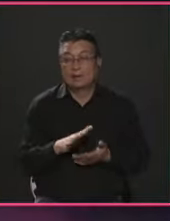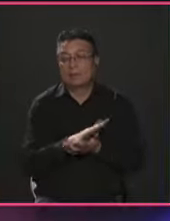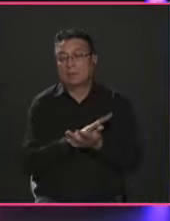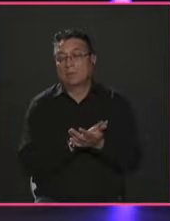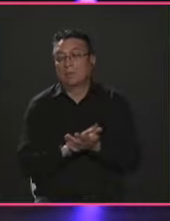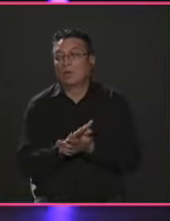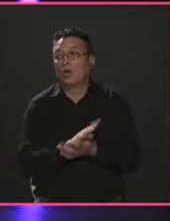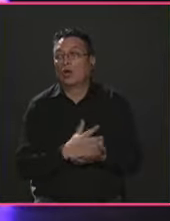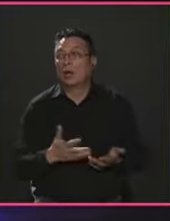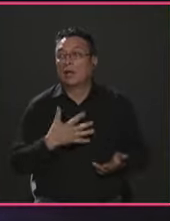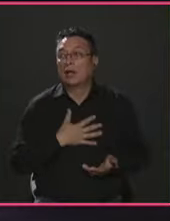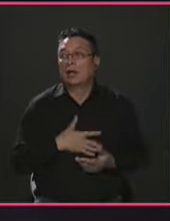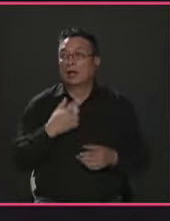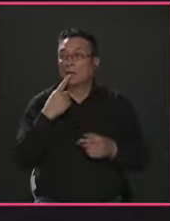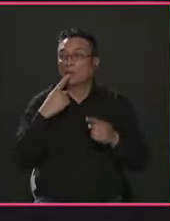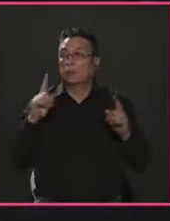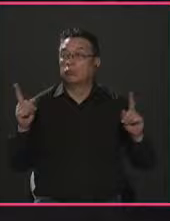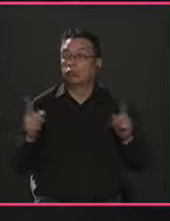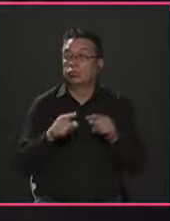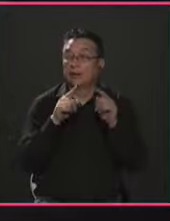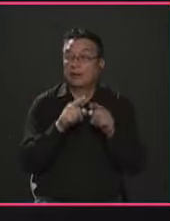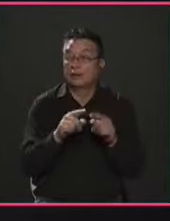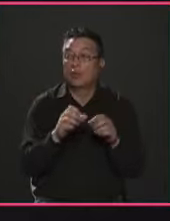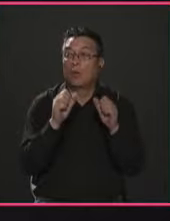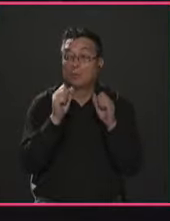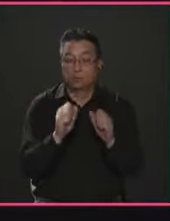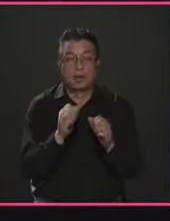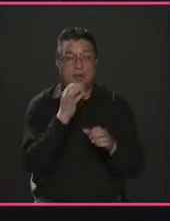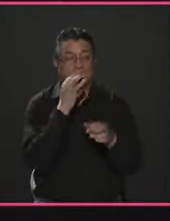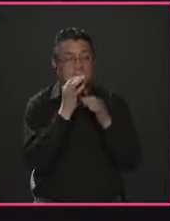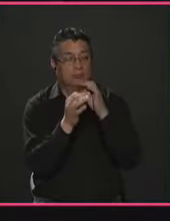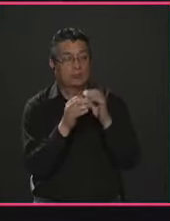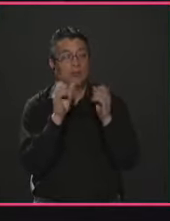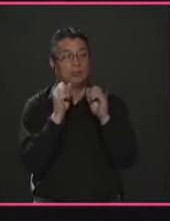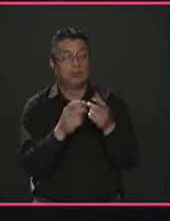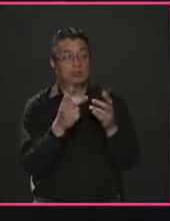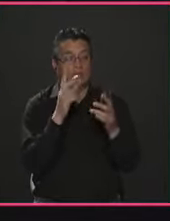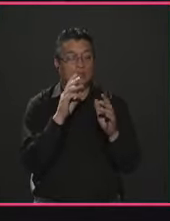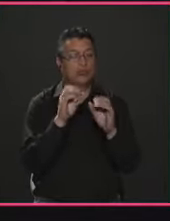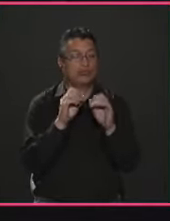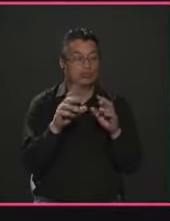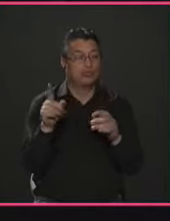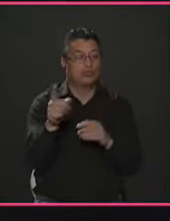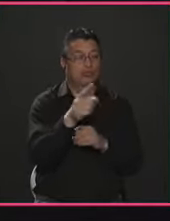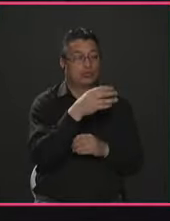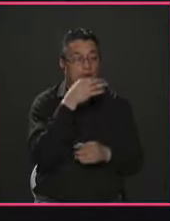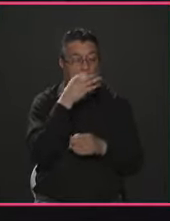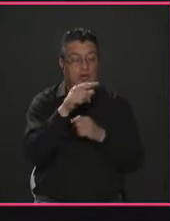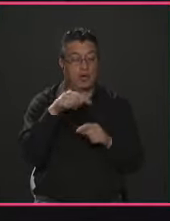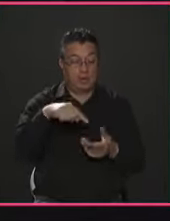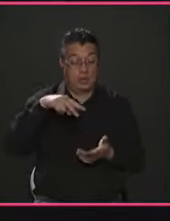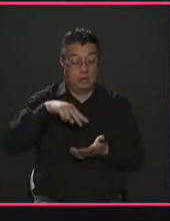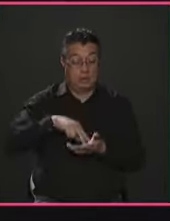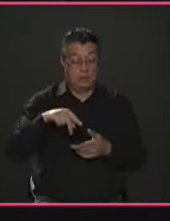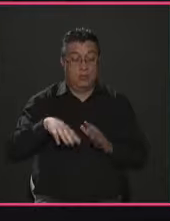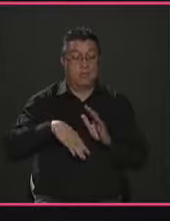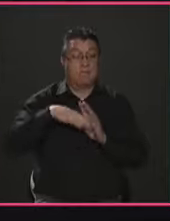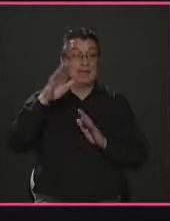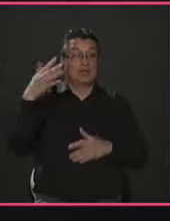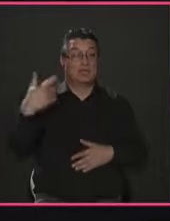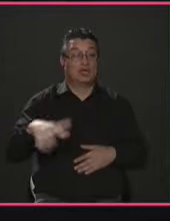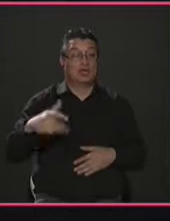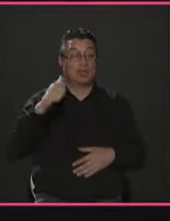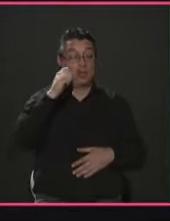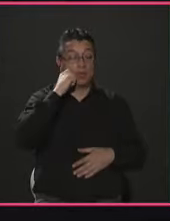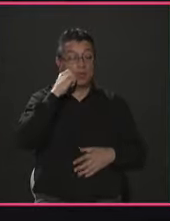eh sintetizar eso nosotros podríamos decir que básicamente estamos parados con muchos han dicho estamos parados en el instante más importante de la humanidad